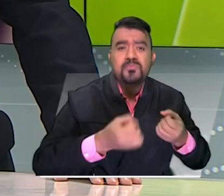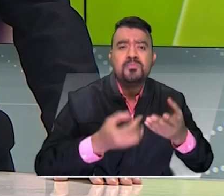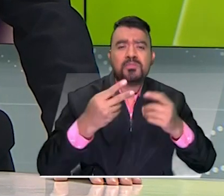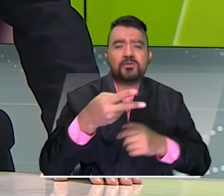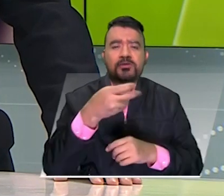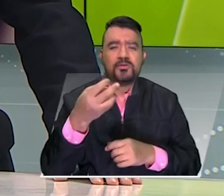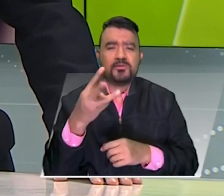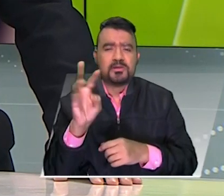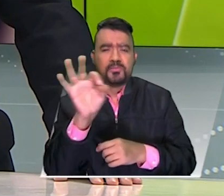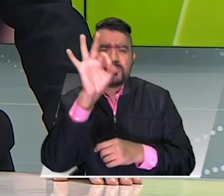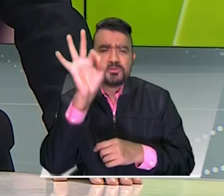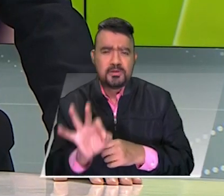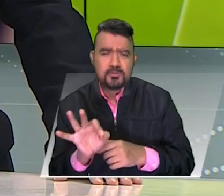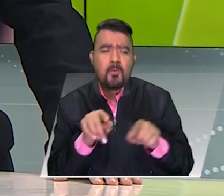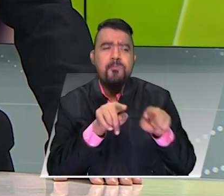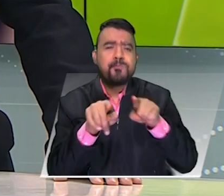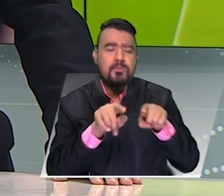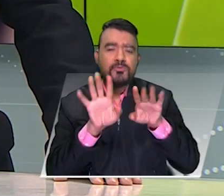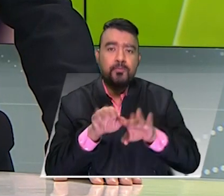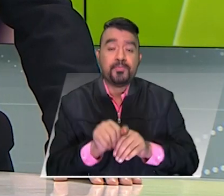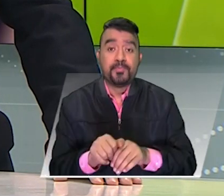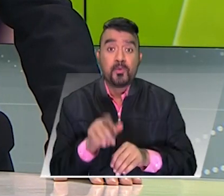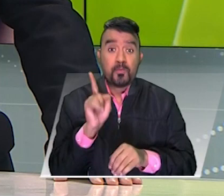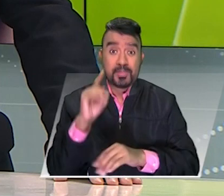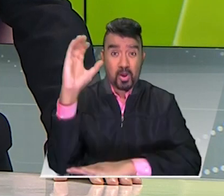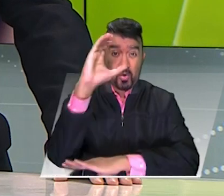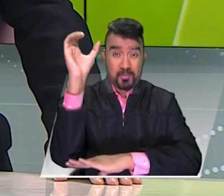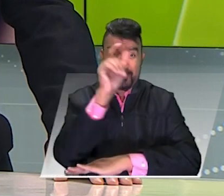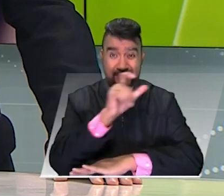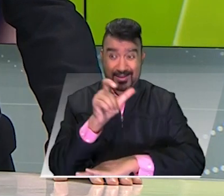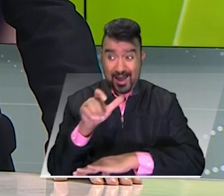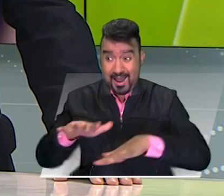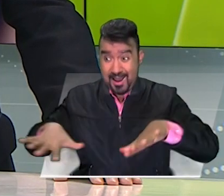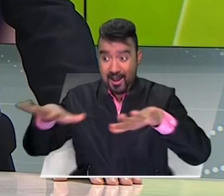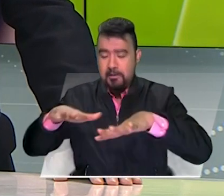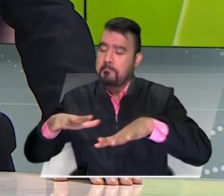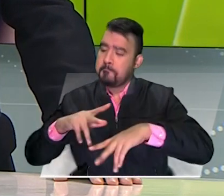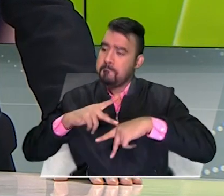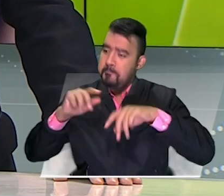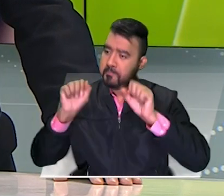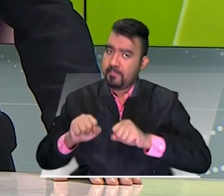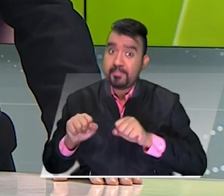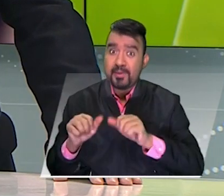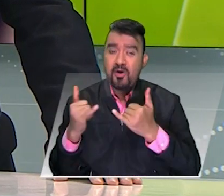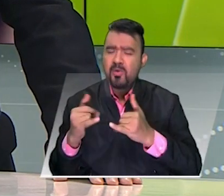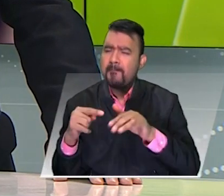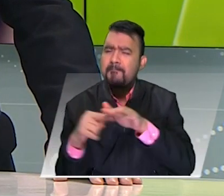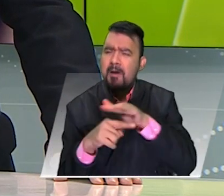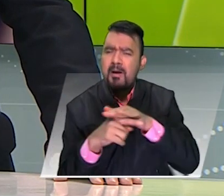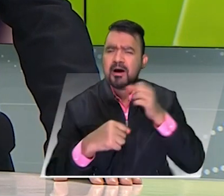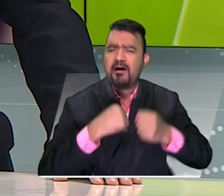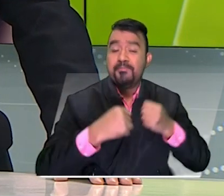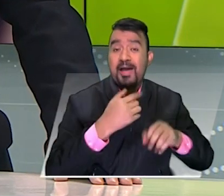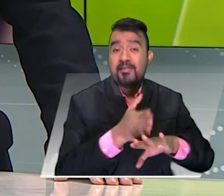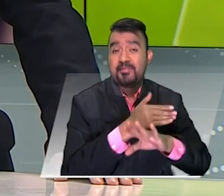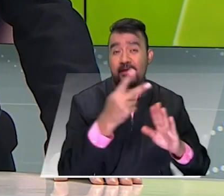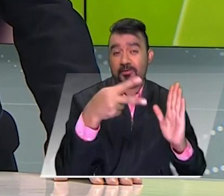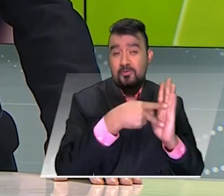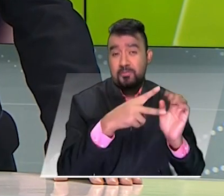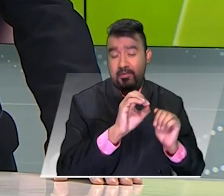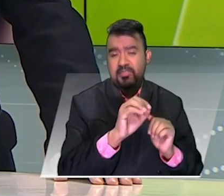mes de octubre indicó que las familias desplazadas en el país pasaron de mil 682 en 2020 a